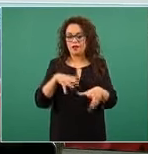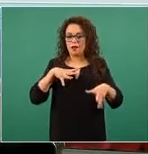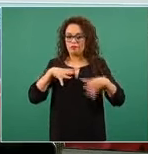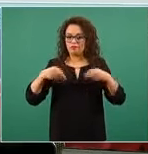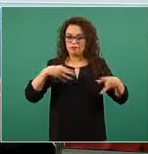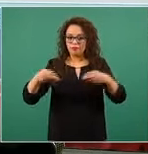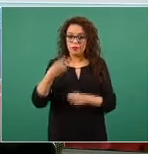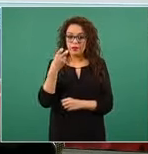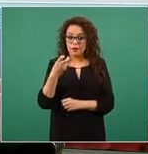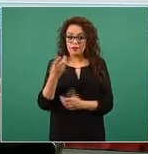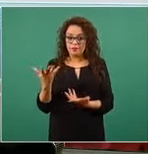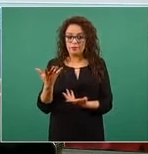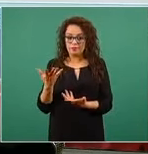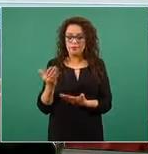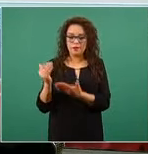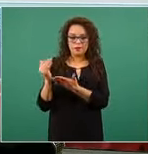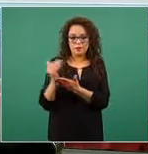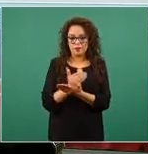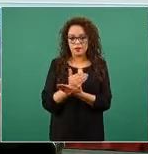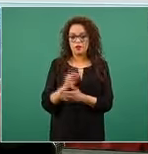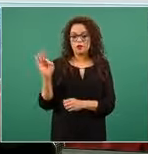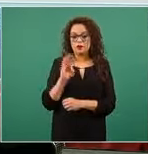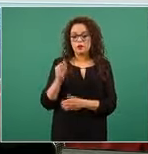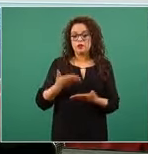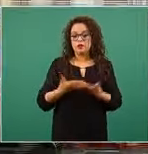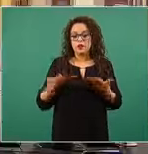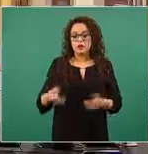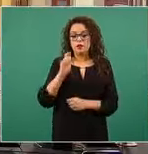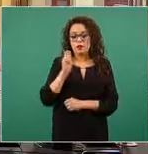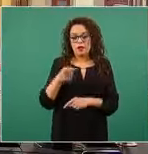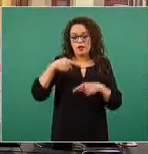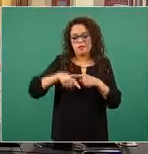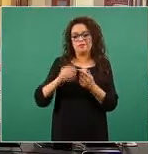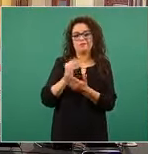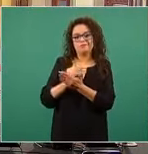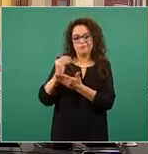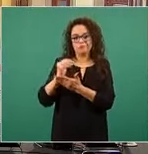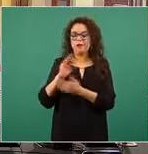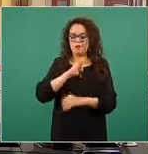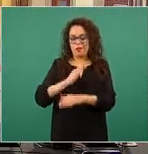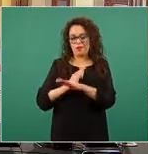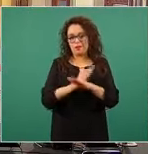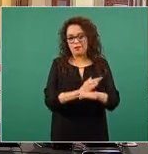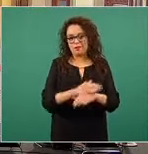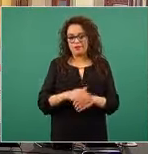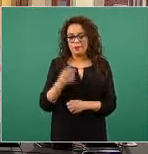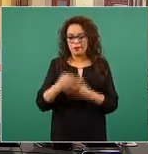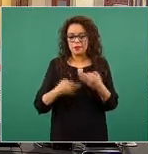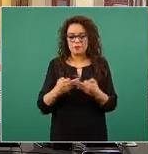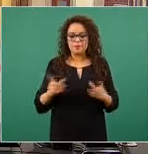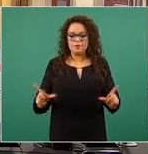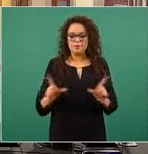revertir tendencias que en este momento pudieran estar ya siendo de incremento. Sería el comentario de este momento.